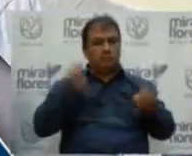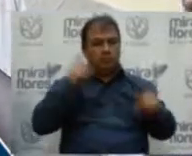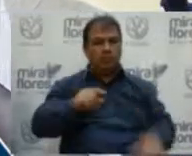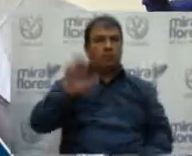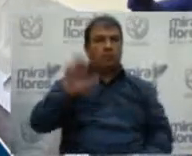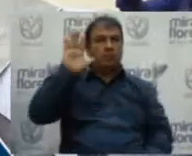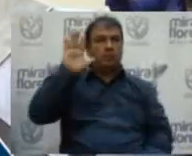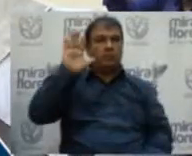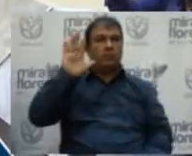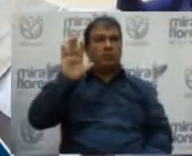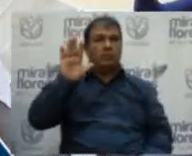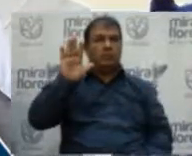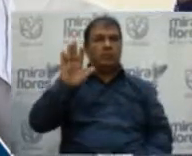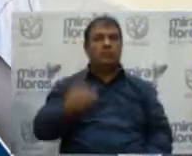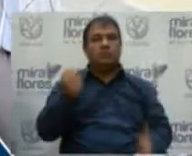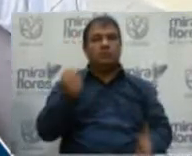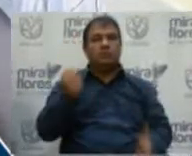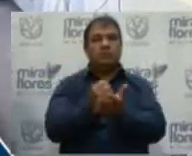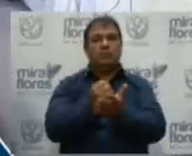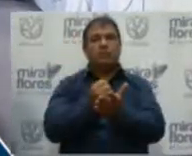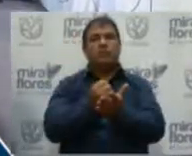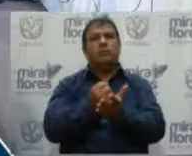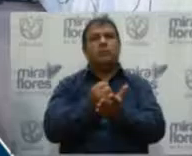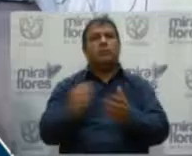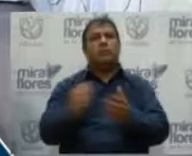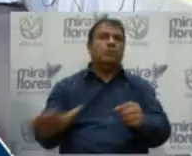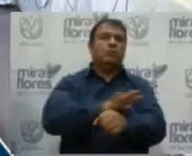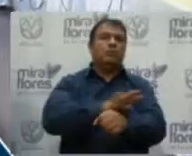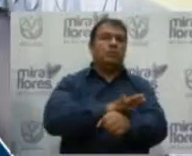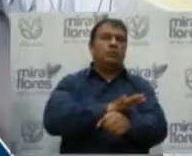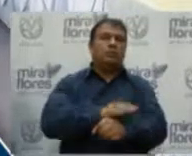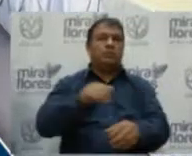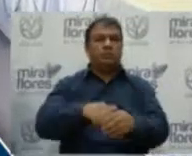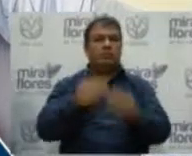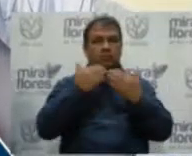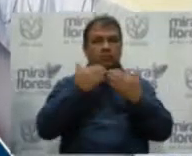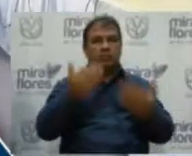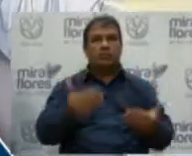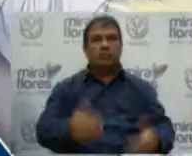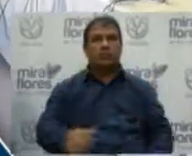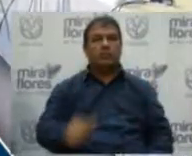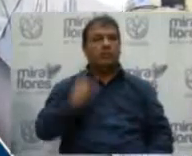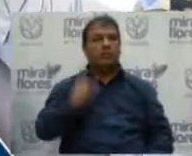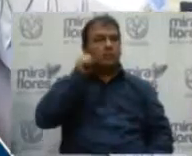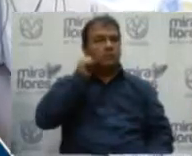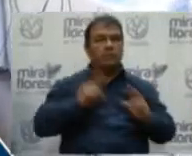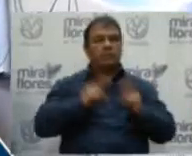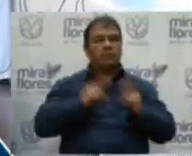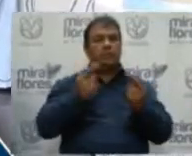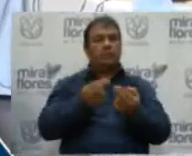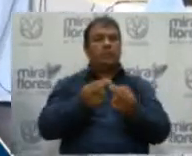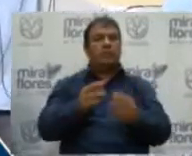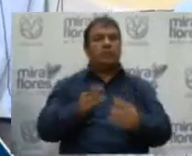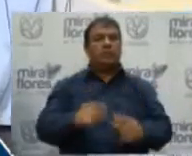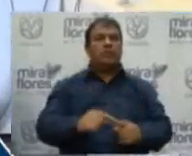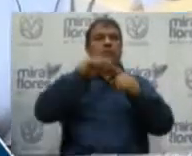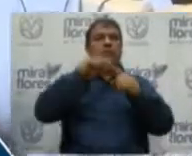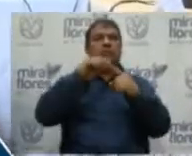conformidad, se ha aprobado por unanimidad de votos. Muchísimas gracias. Ayer tuvimos una sesión